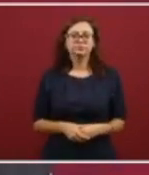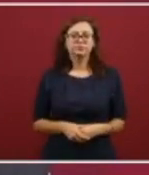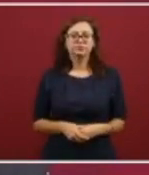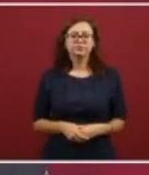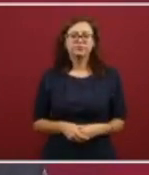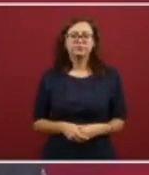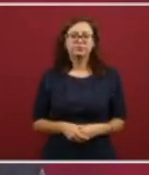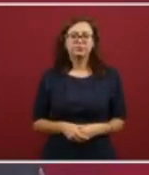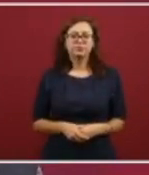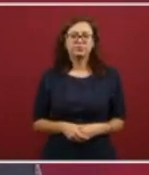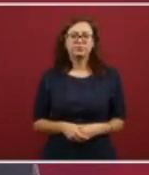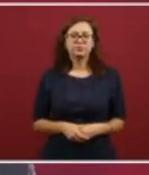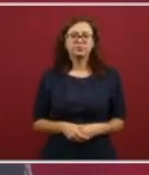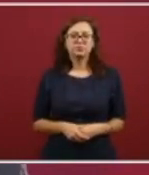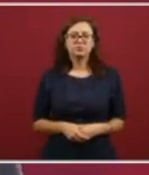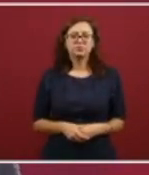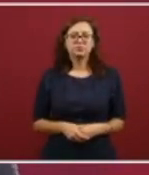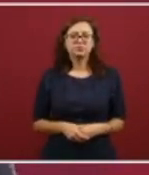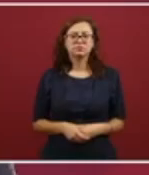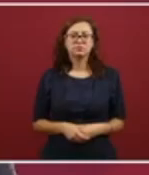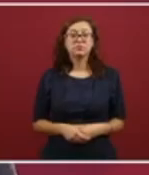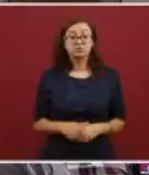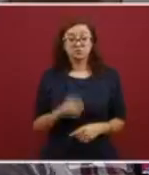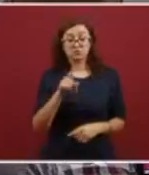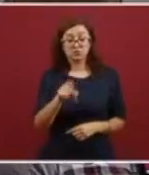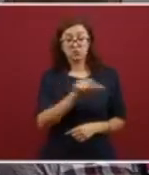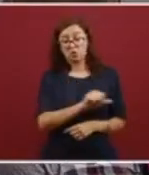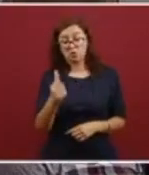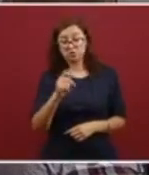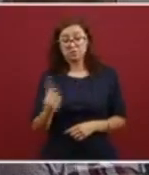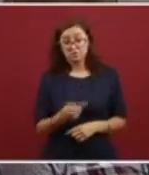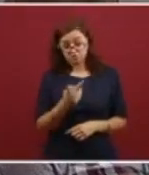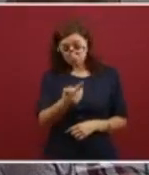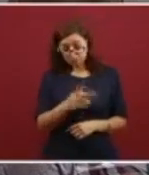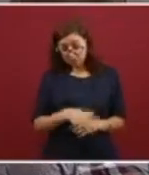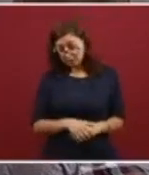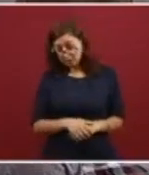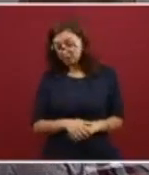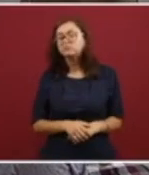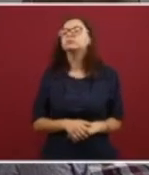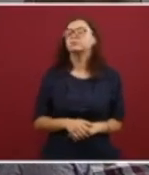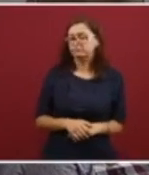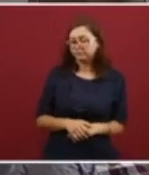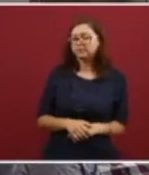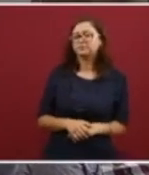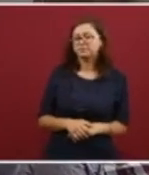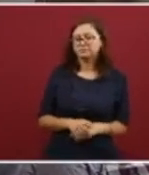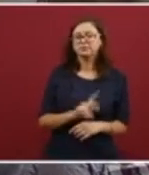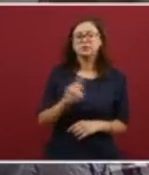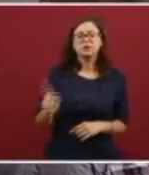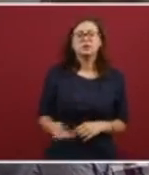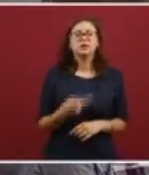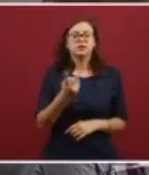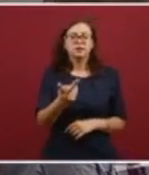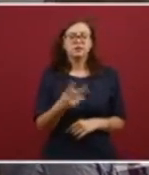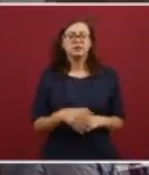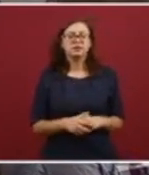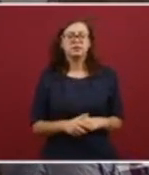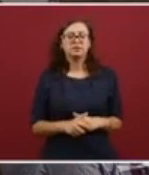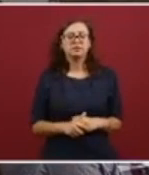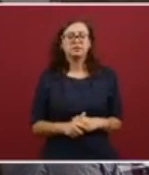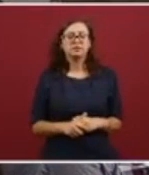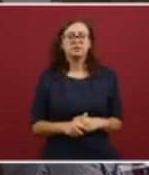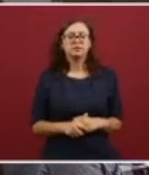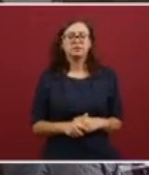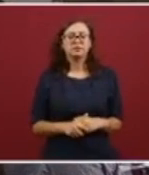¿Tenías otra, Guadalupe? Sí, presidente. Preguntarle, Bueno, pues quedó todavía abierto el